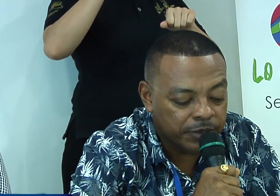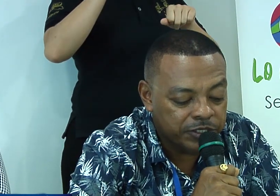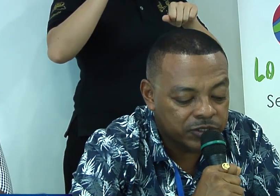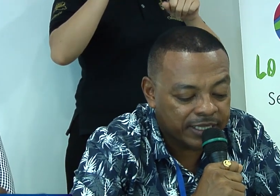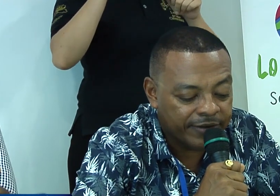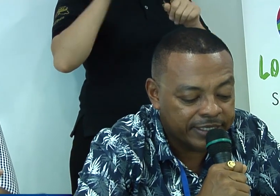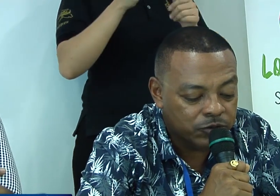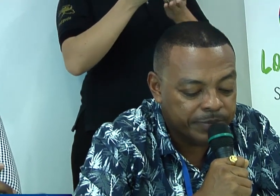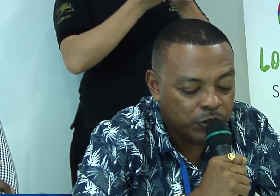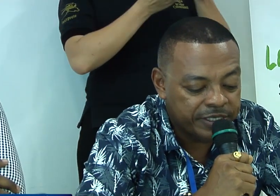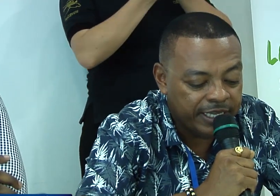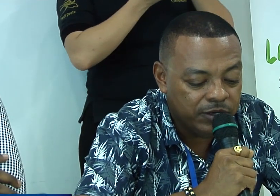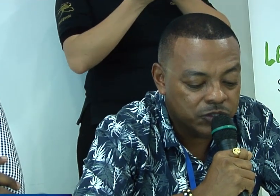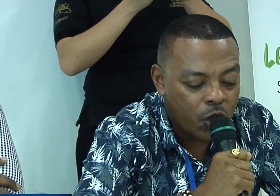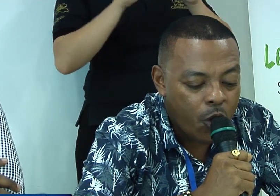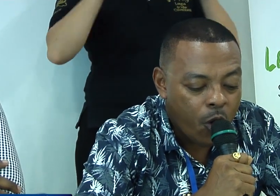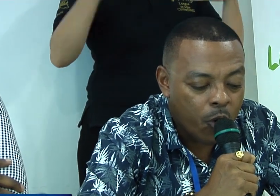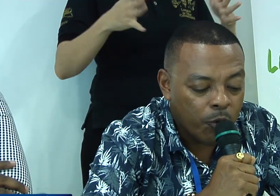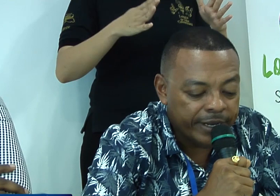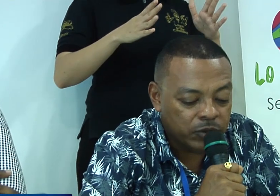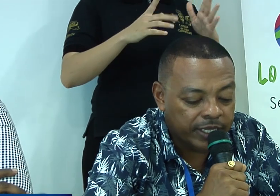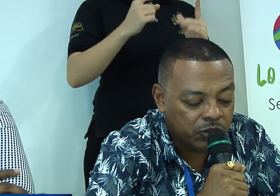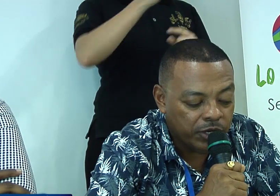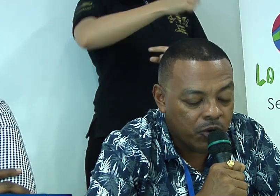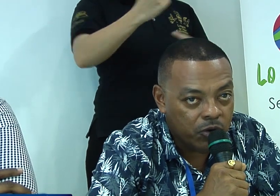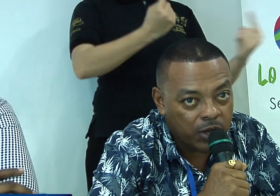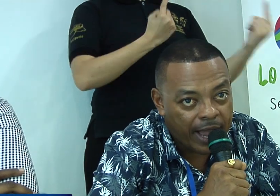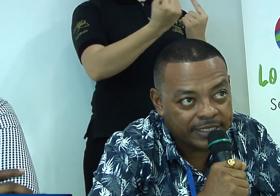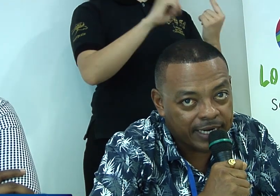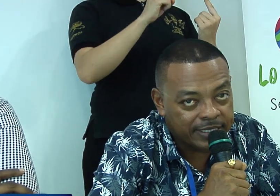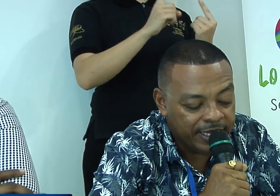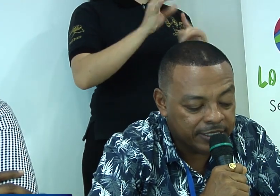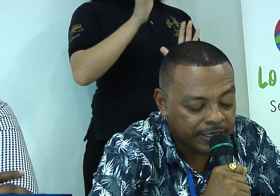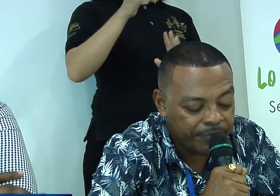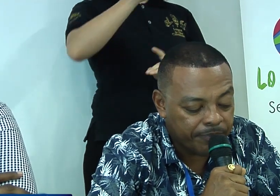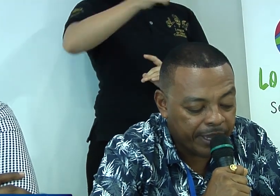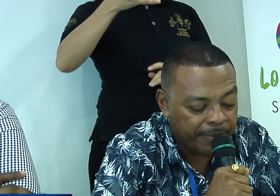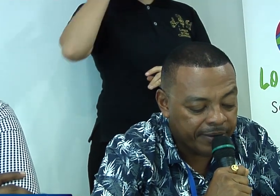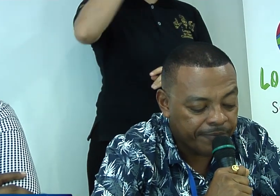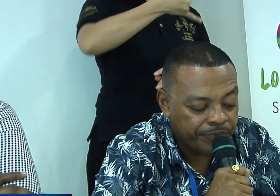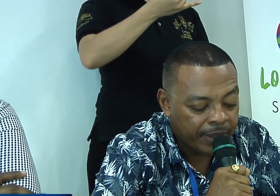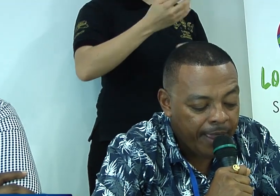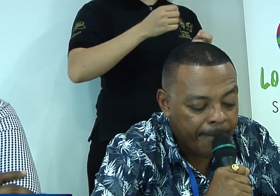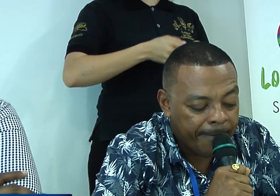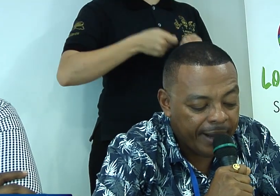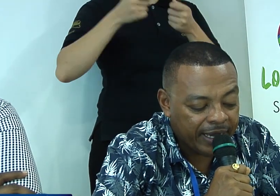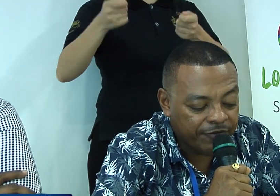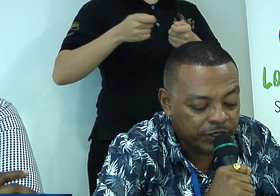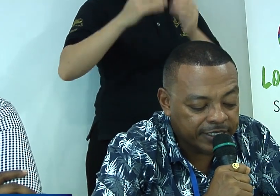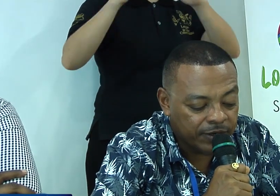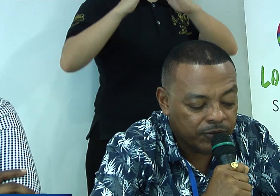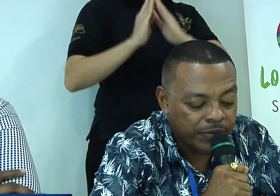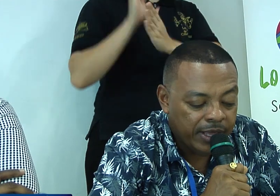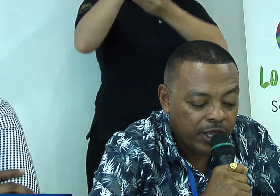ofrecer sus servicios a través de domicilios o comercio electrónico hasta las 10 p.m.